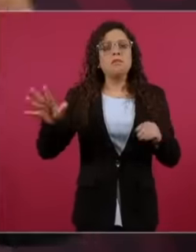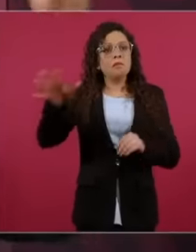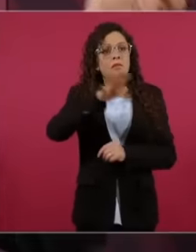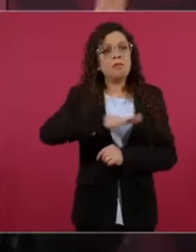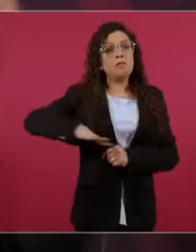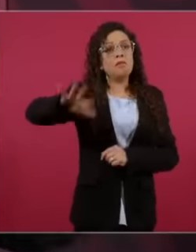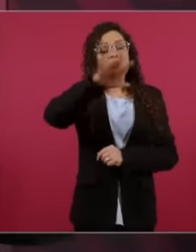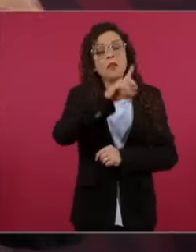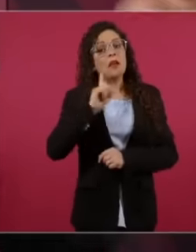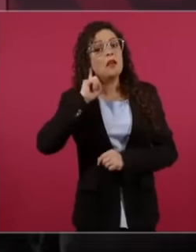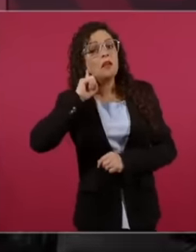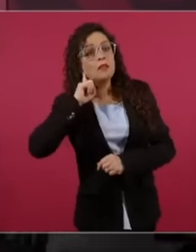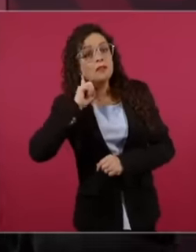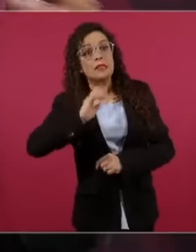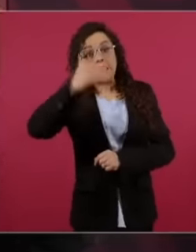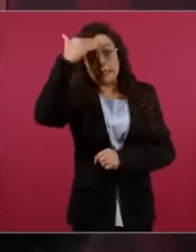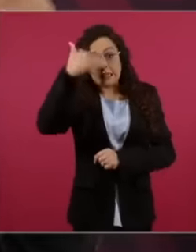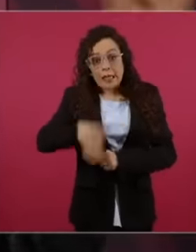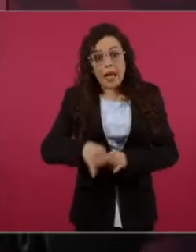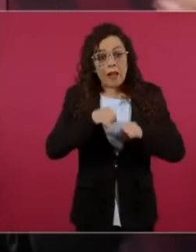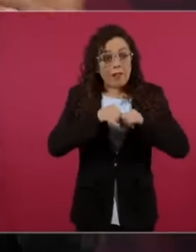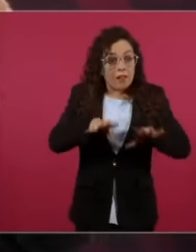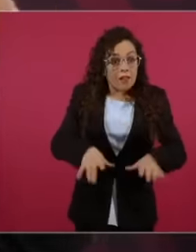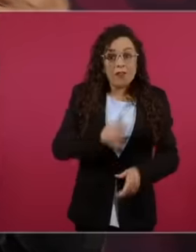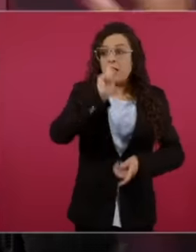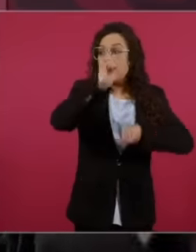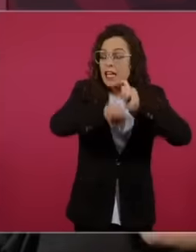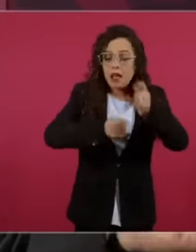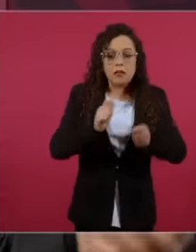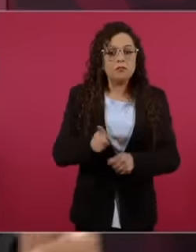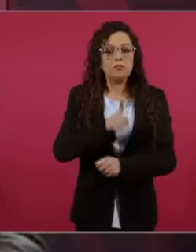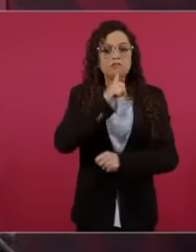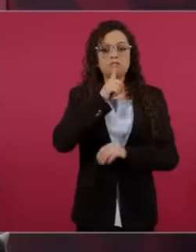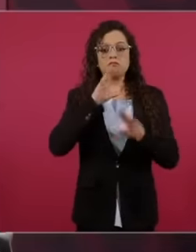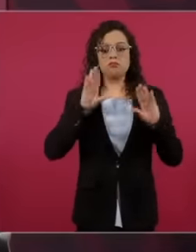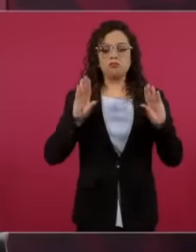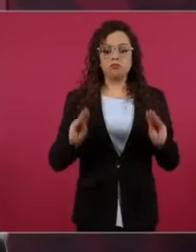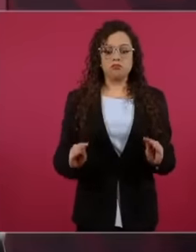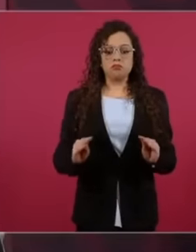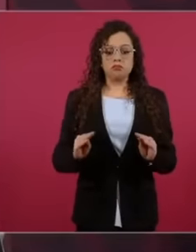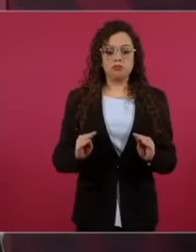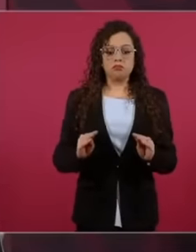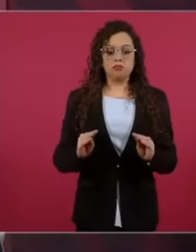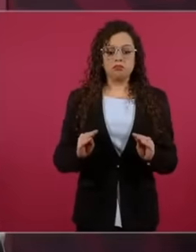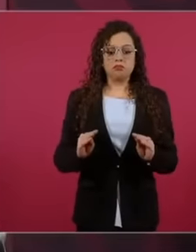sobre los jueces, sobre los magistrados, sobre los ministros.